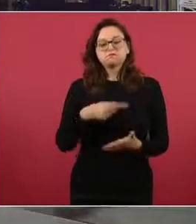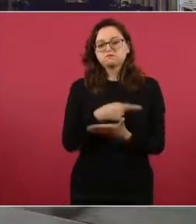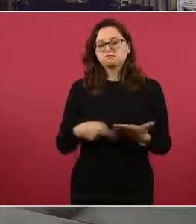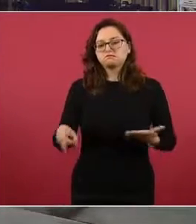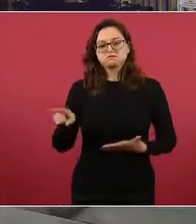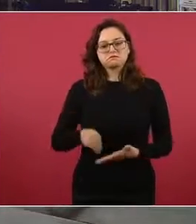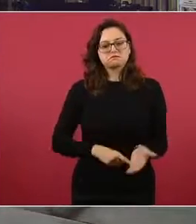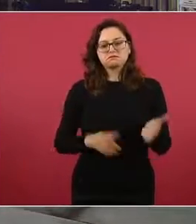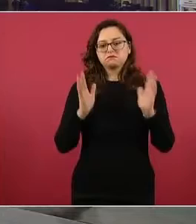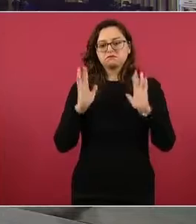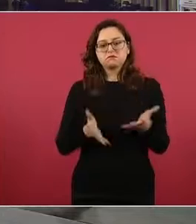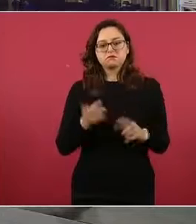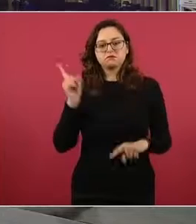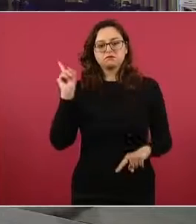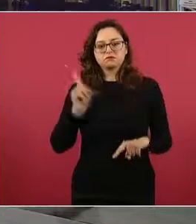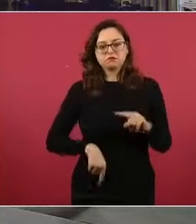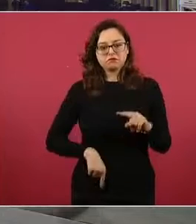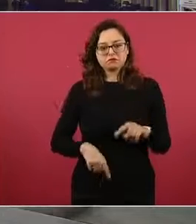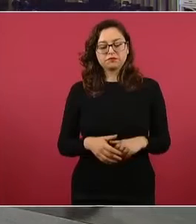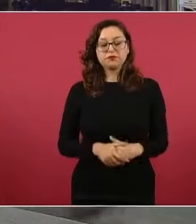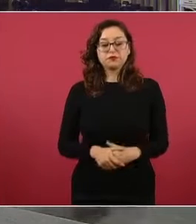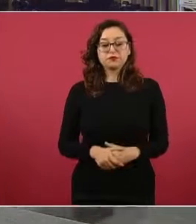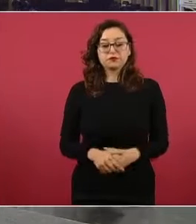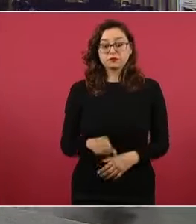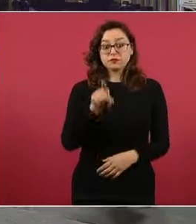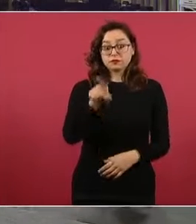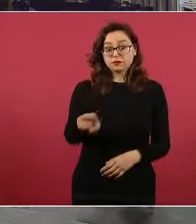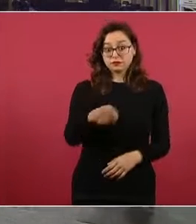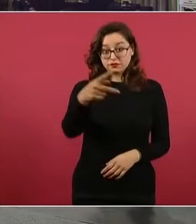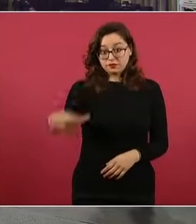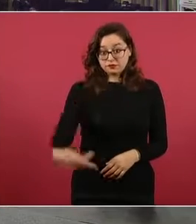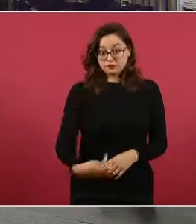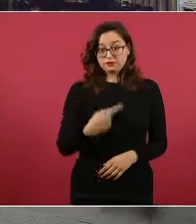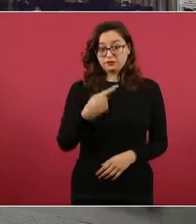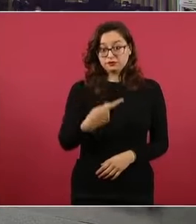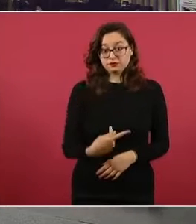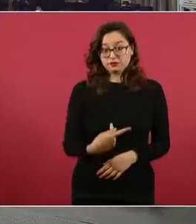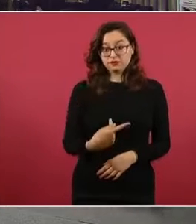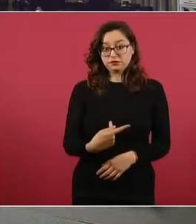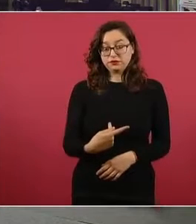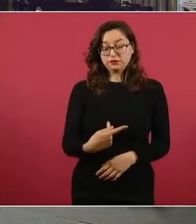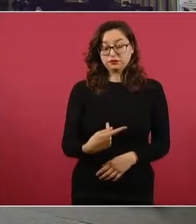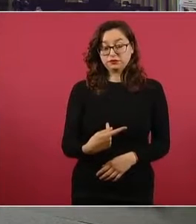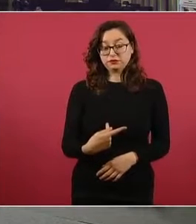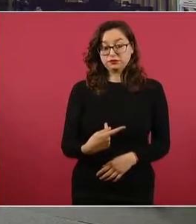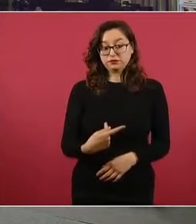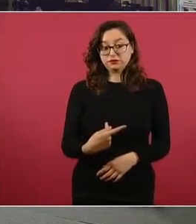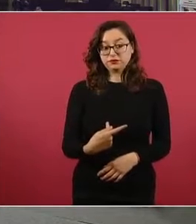Entonces, tu pregunta es revisar